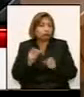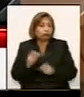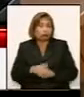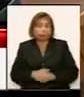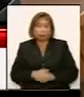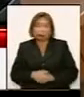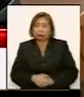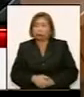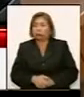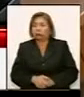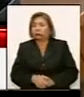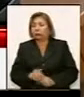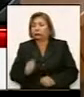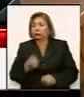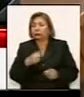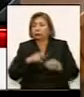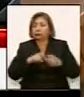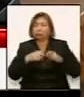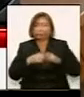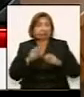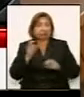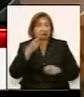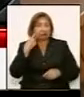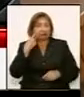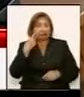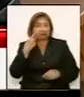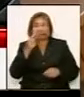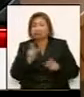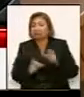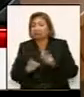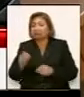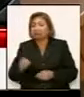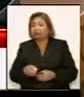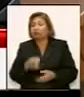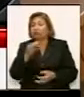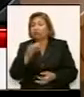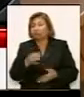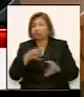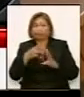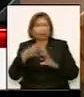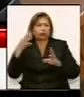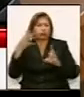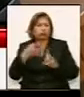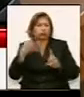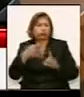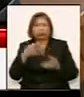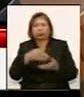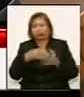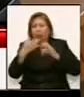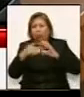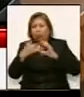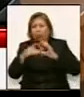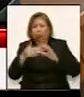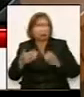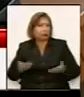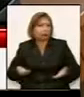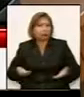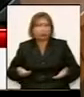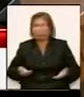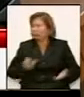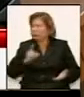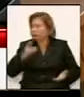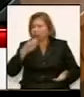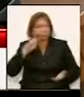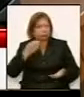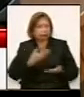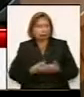coyunturas otro problema es que me reconoce a usuarios que están particularmente vulnerables a la verdad con nuestra plataforma entonces no está haciendo un